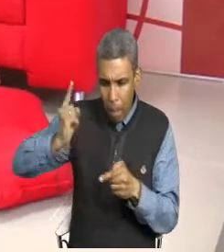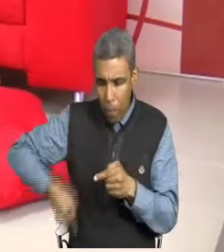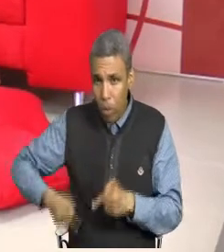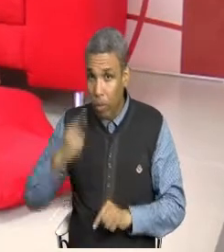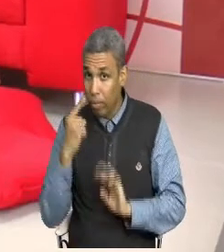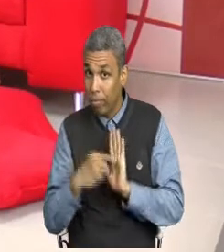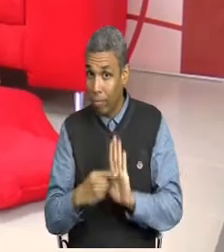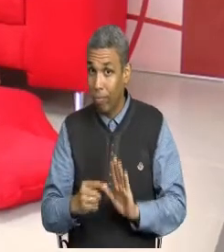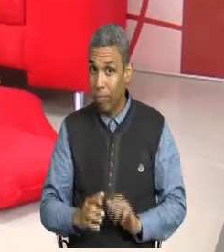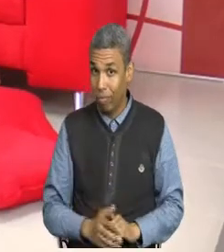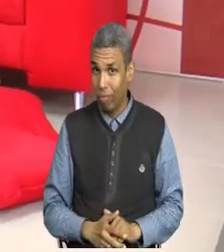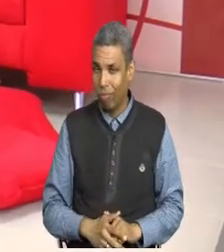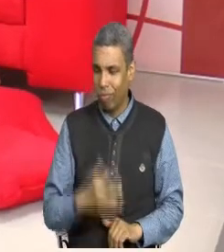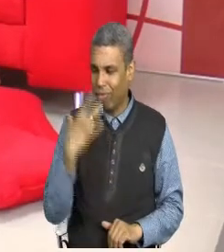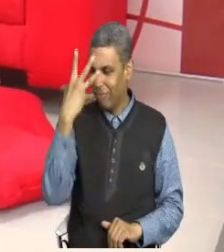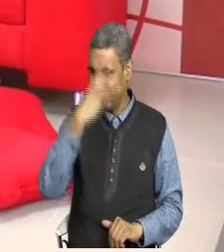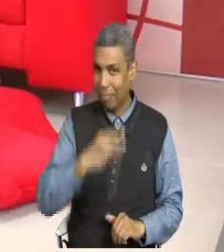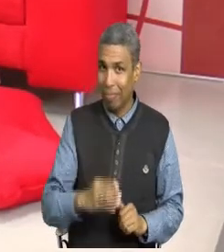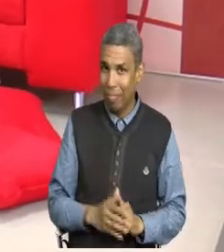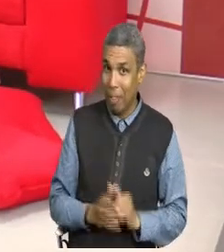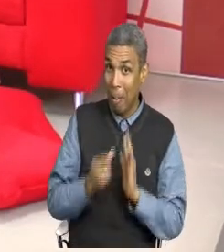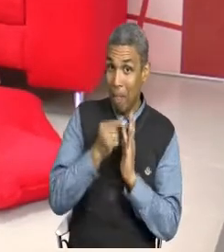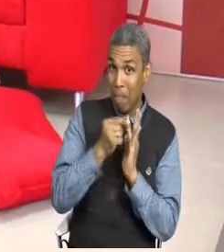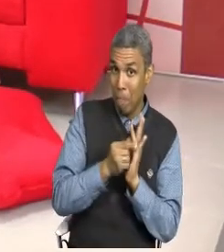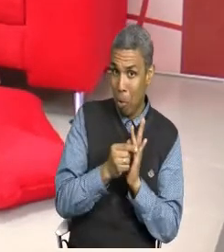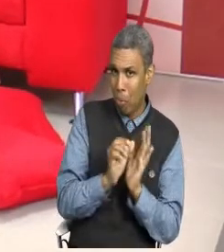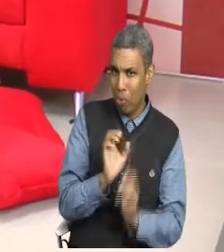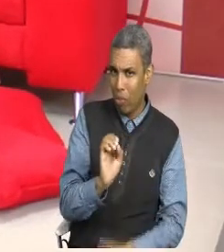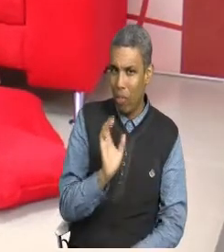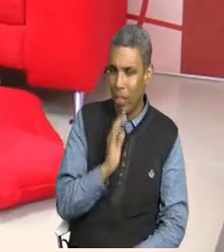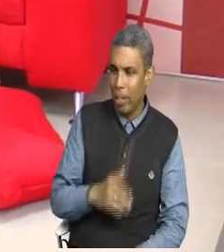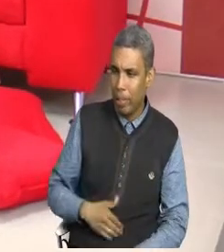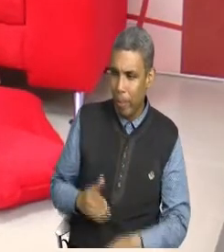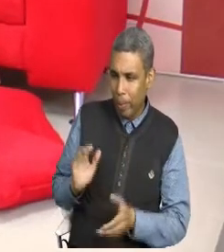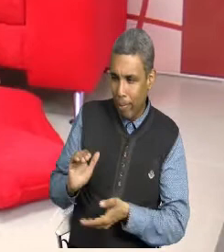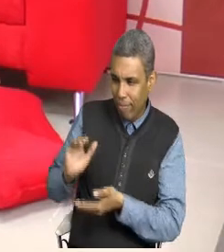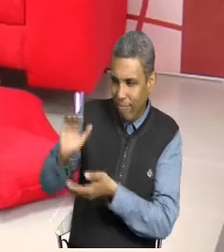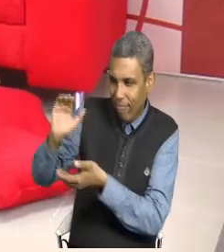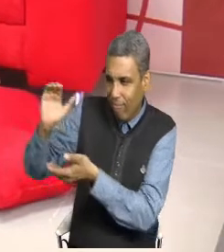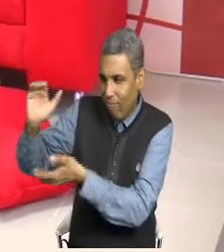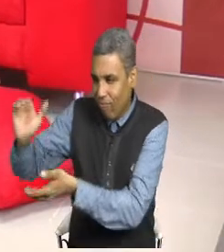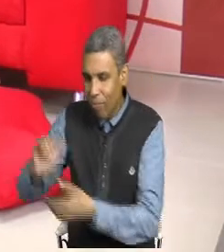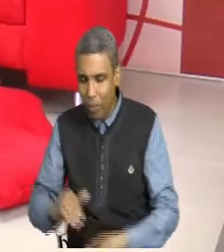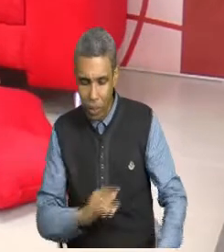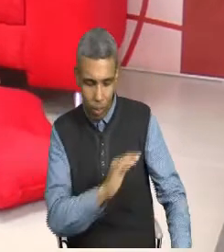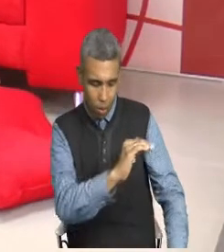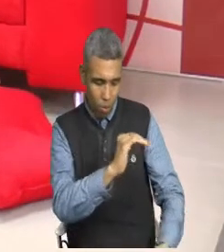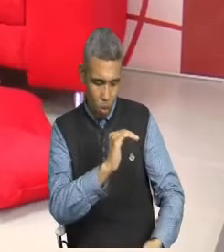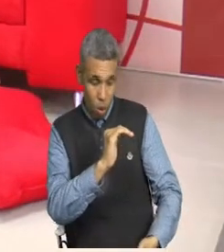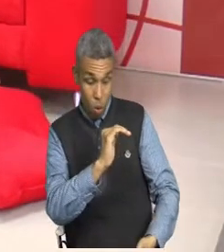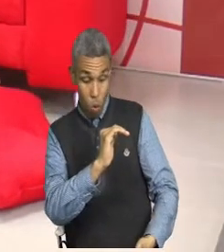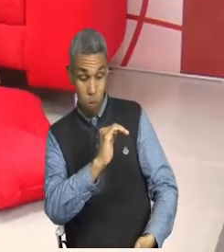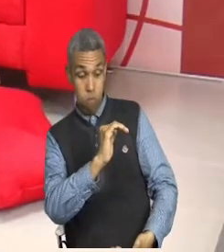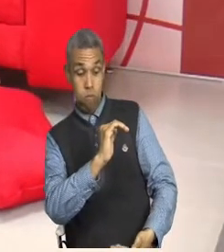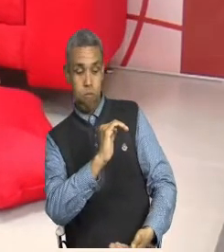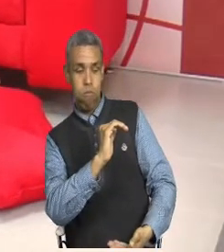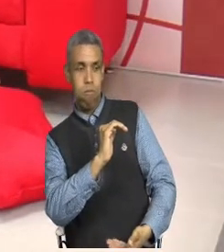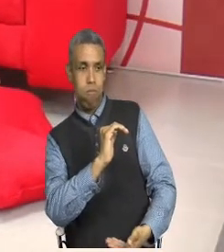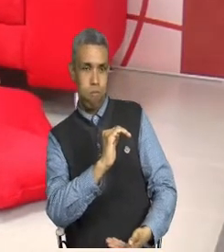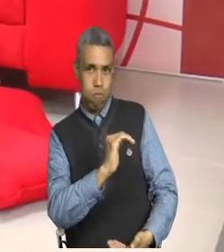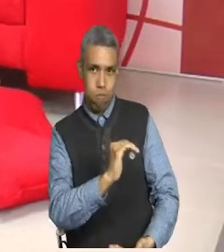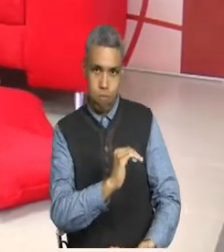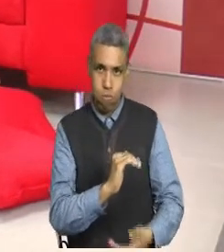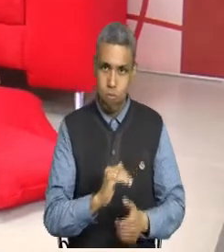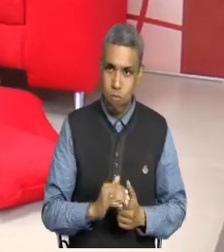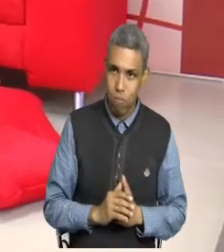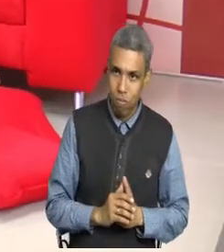como unas princesas con nuestros esposos y además de esto decorar nuestro hogar. Claro que sí, que ellos también queden como unos princesos como